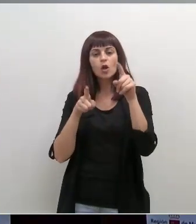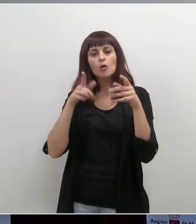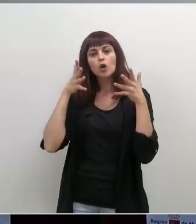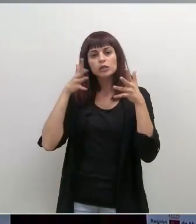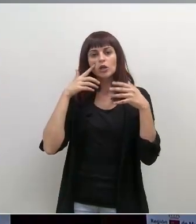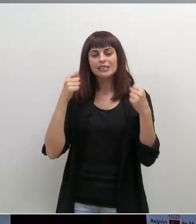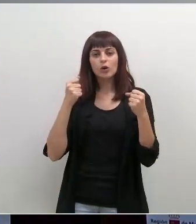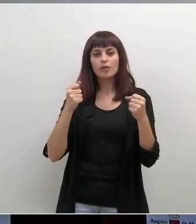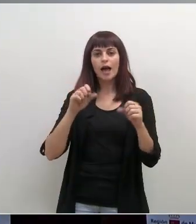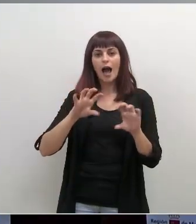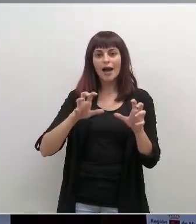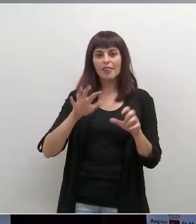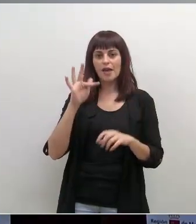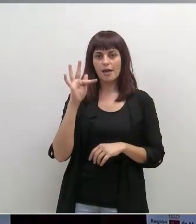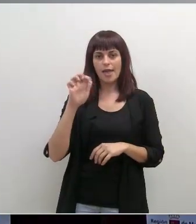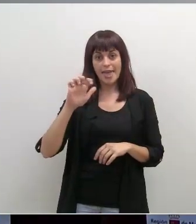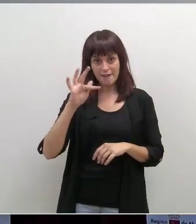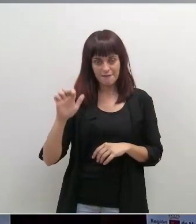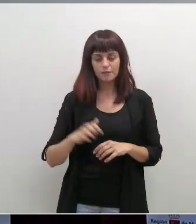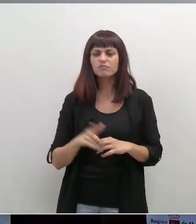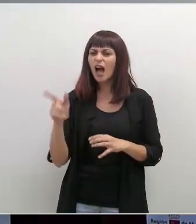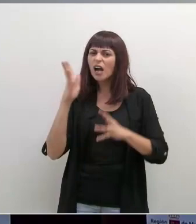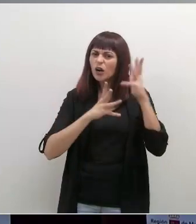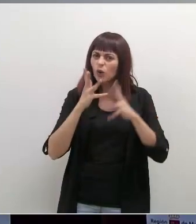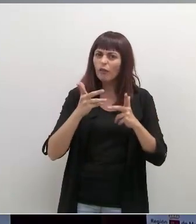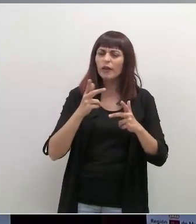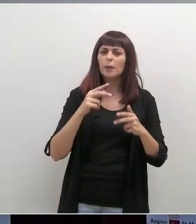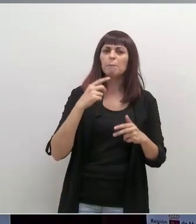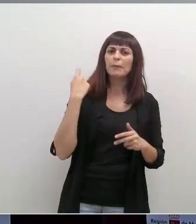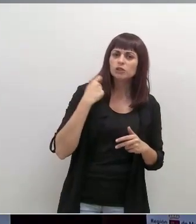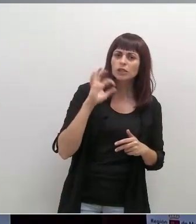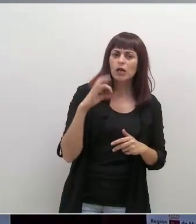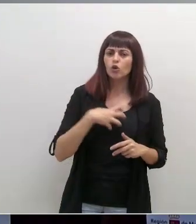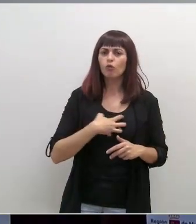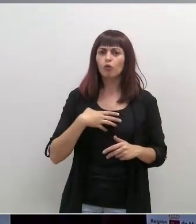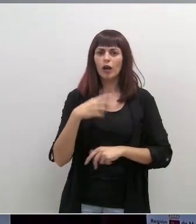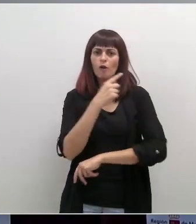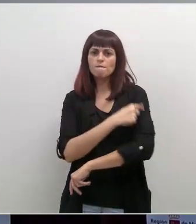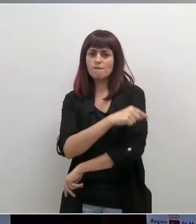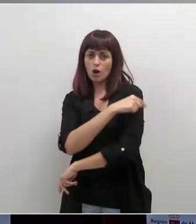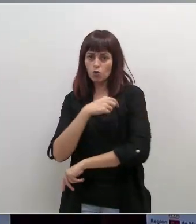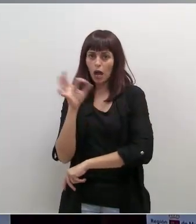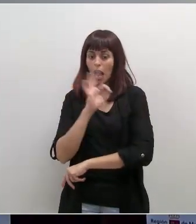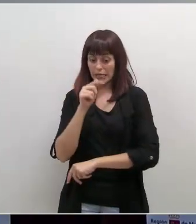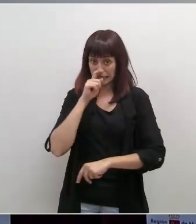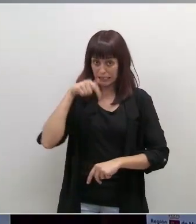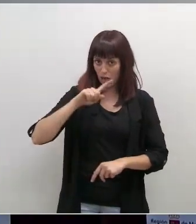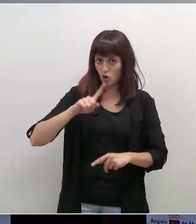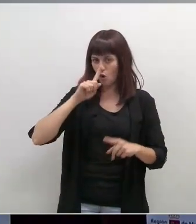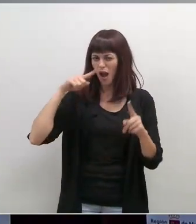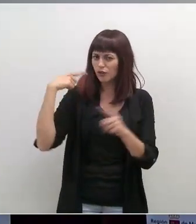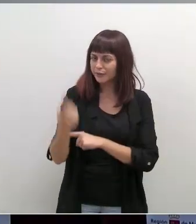EFE. ¿Han hecho ya el cálculo de los pensionistas y funcionarios sanitarios que recibirán la vacuna a finales de año o a principios de